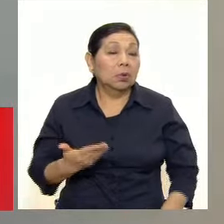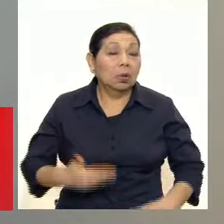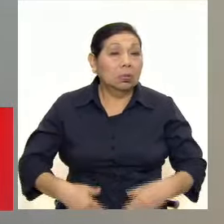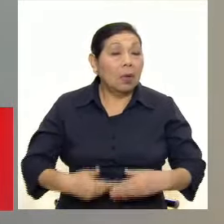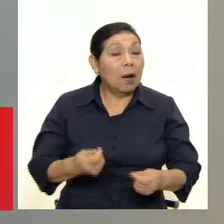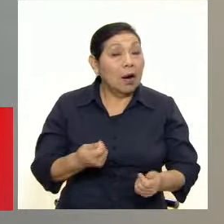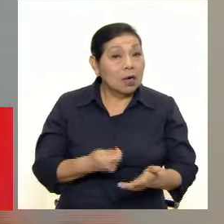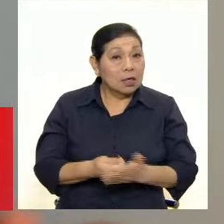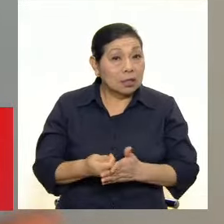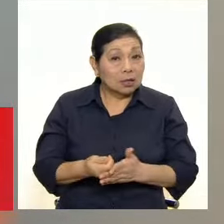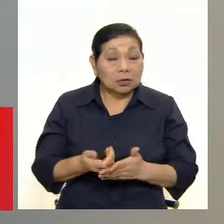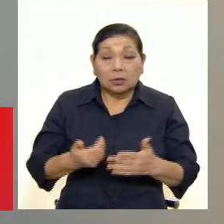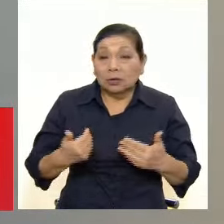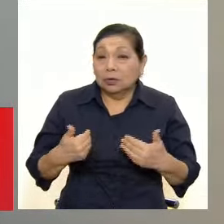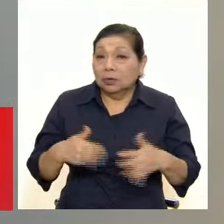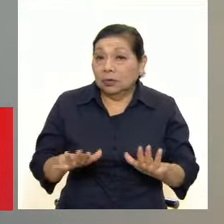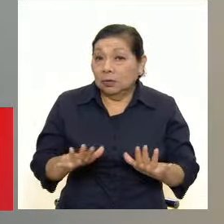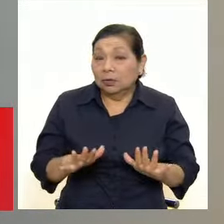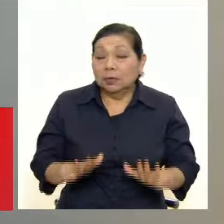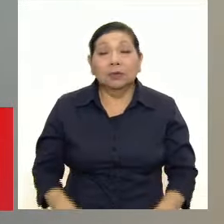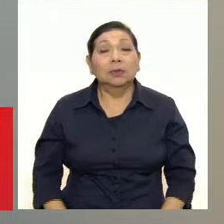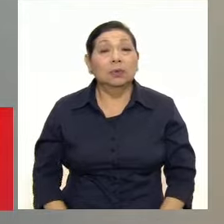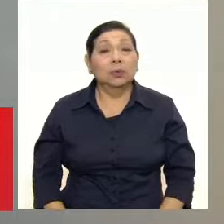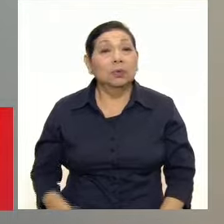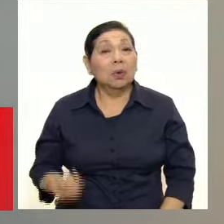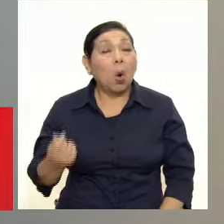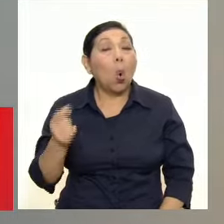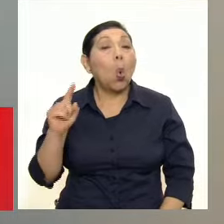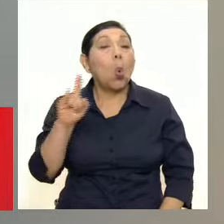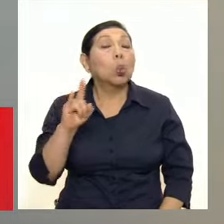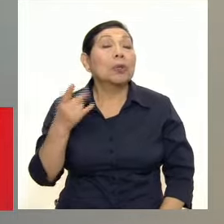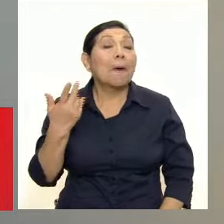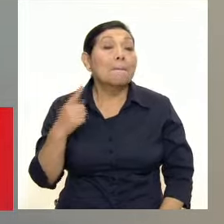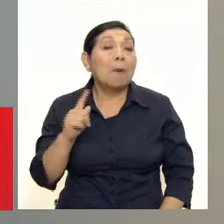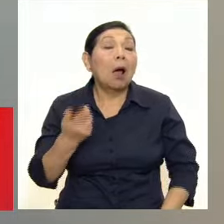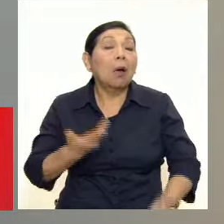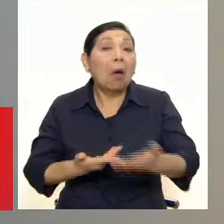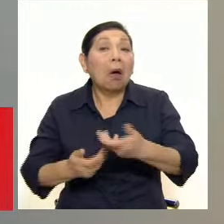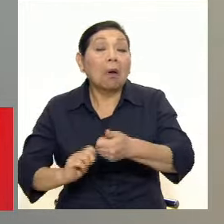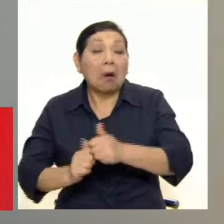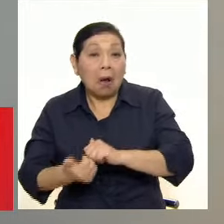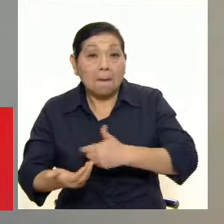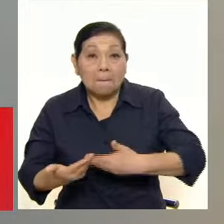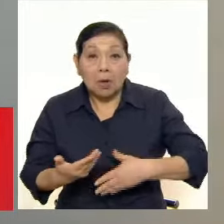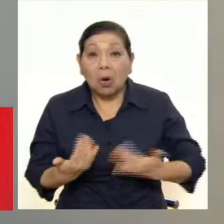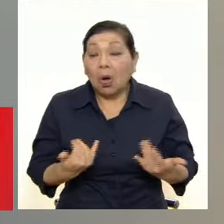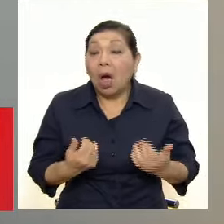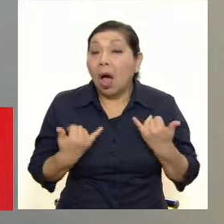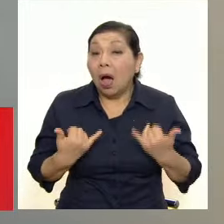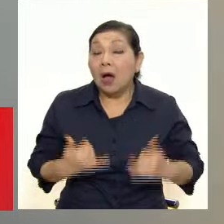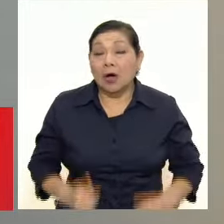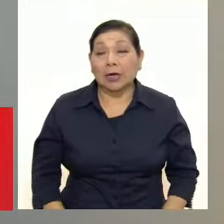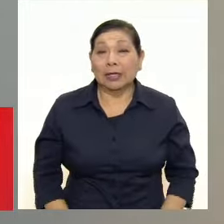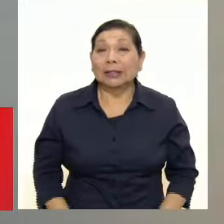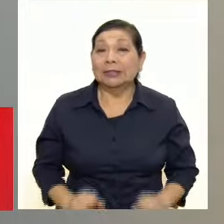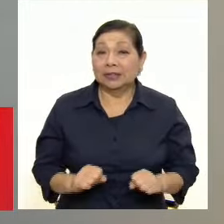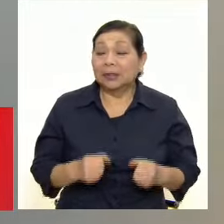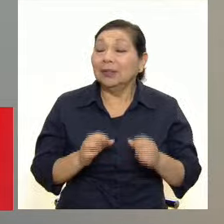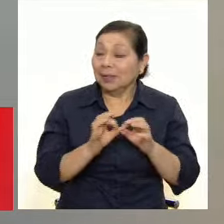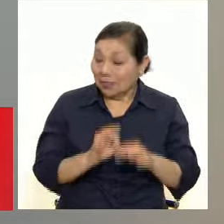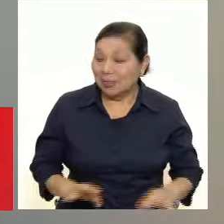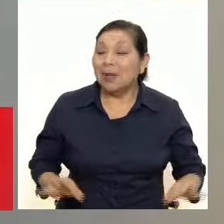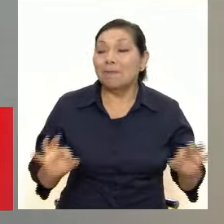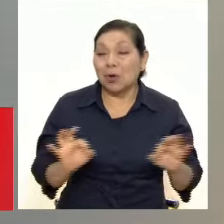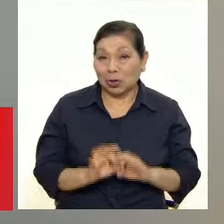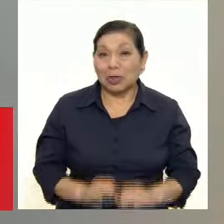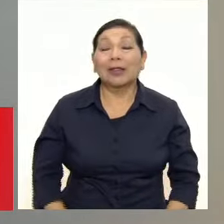competencia de monedas, que cualquiera use la moneda que quiera para transaccionar. Ahora, lo que sí es importante